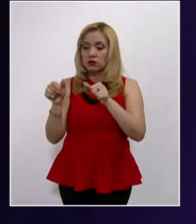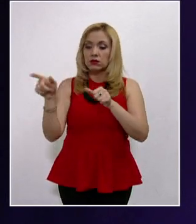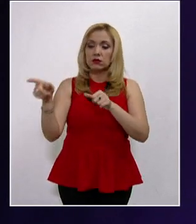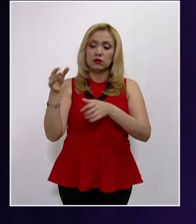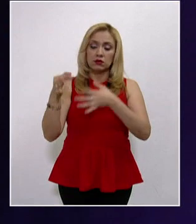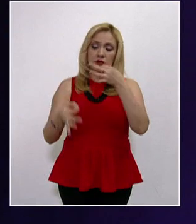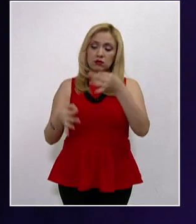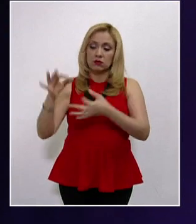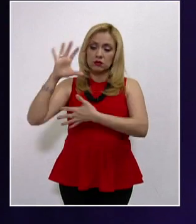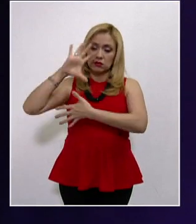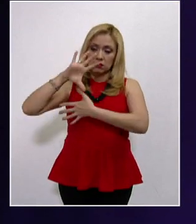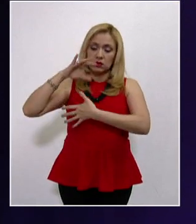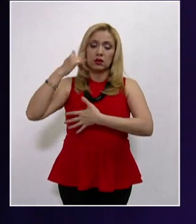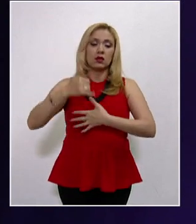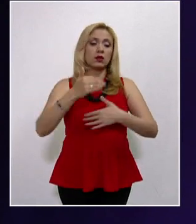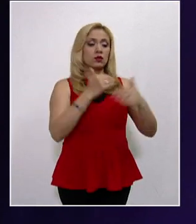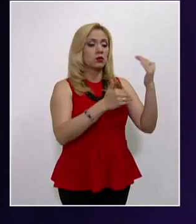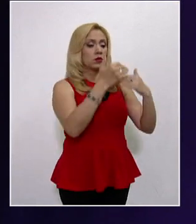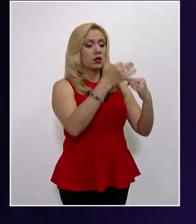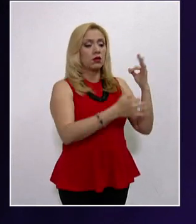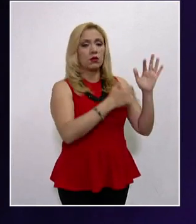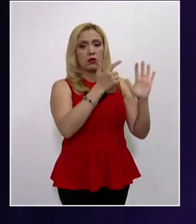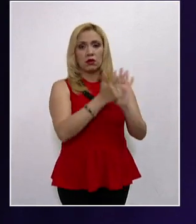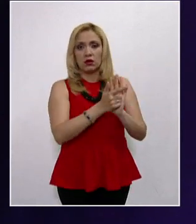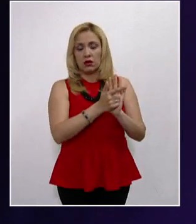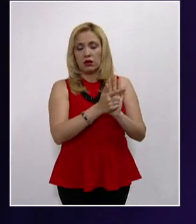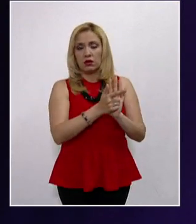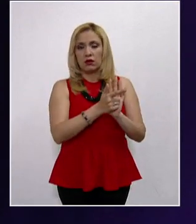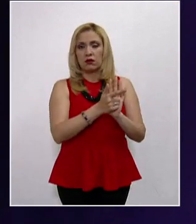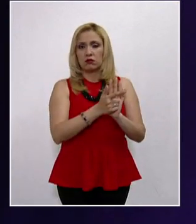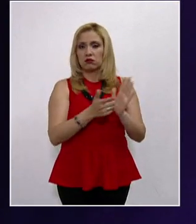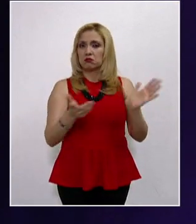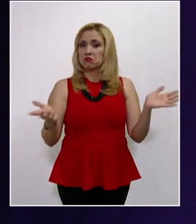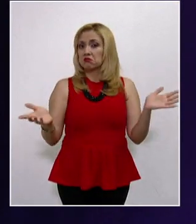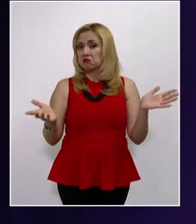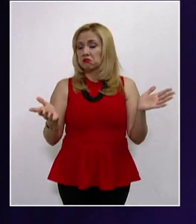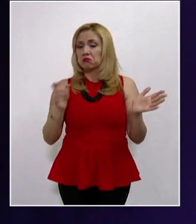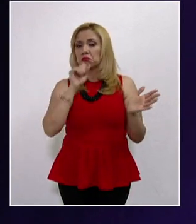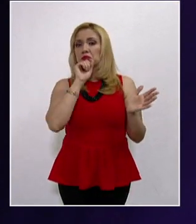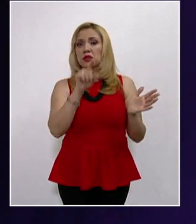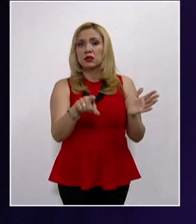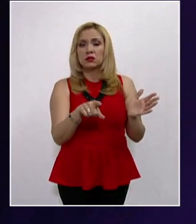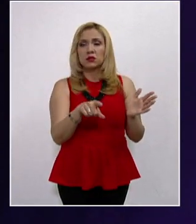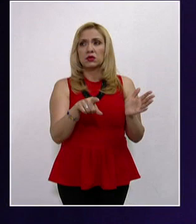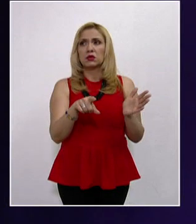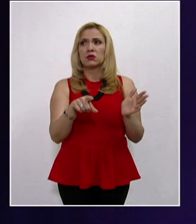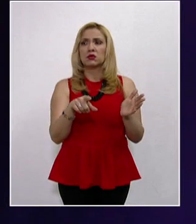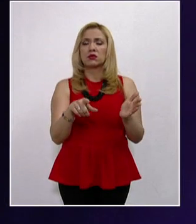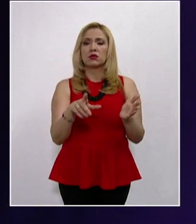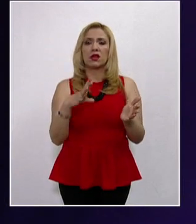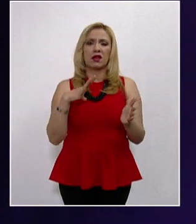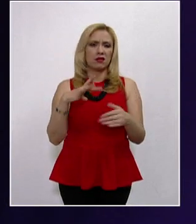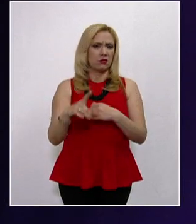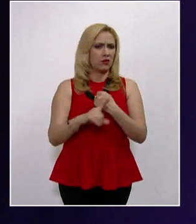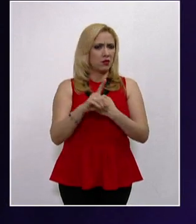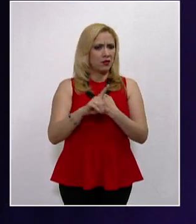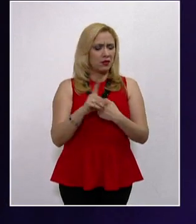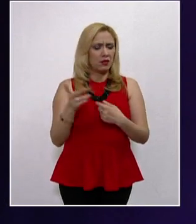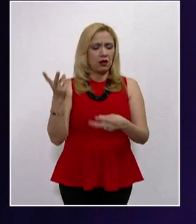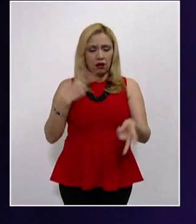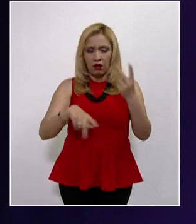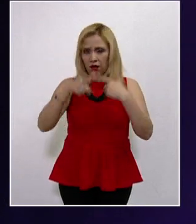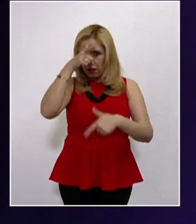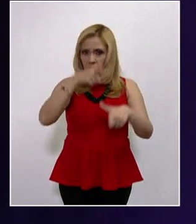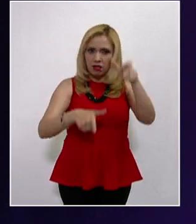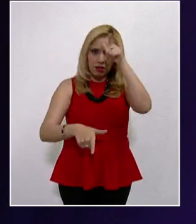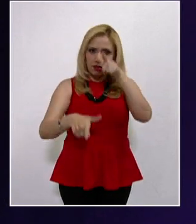por la Corte Interamericana como por la Suprema Corte, e incluso plantean problemáticas adicionales que